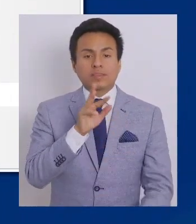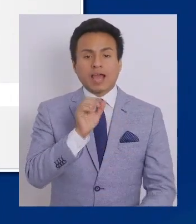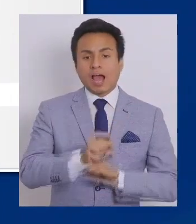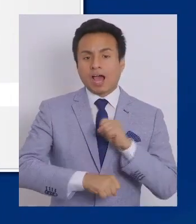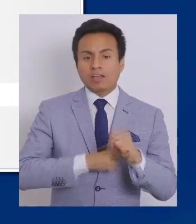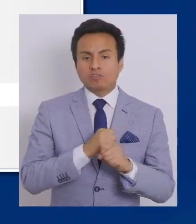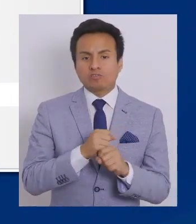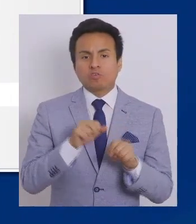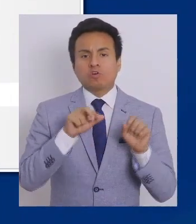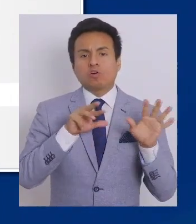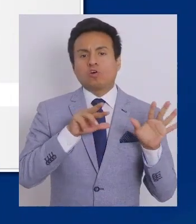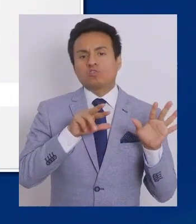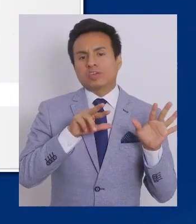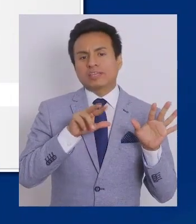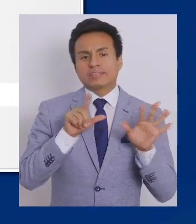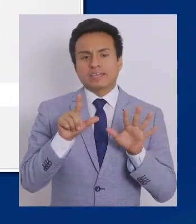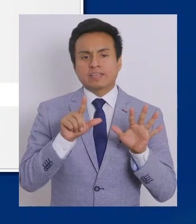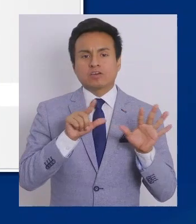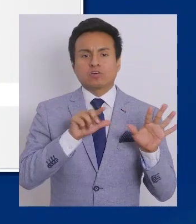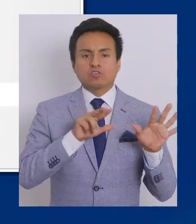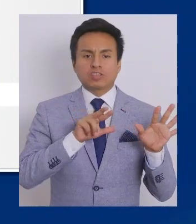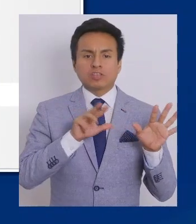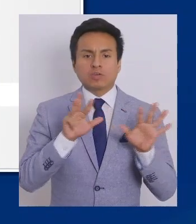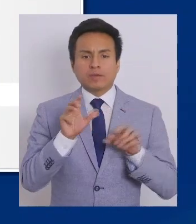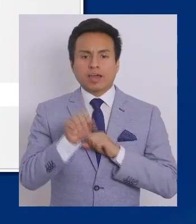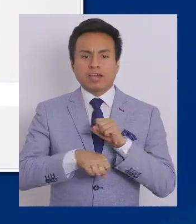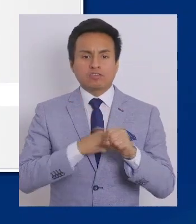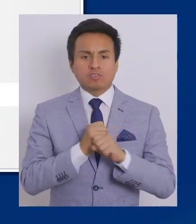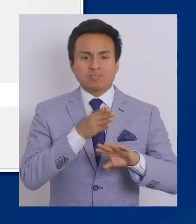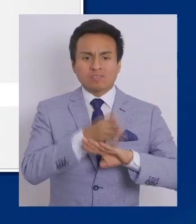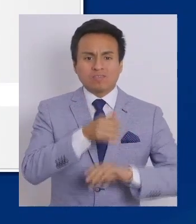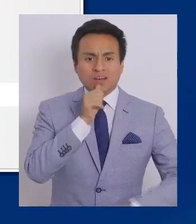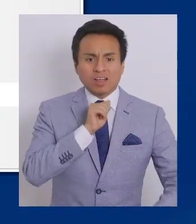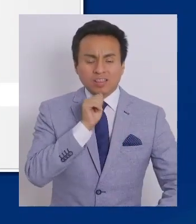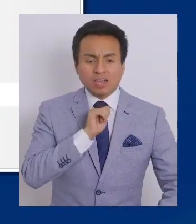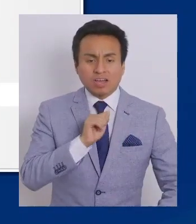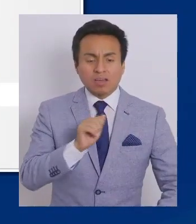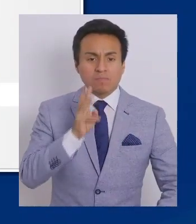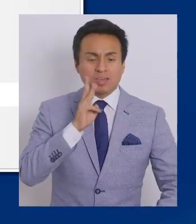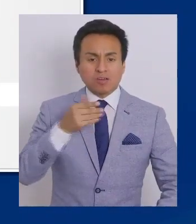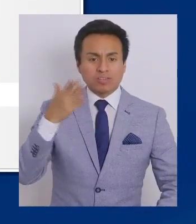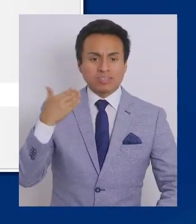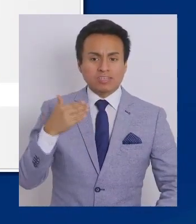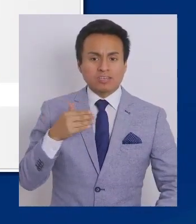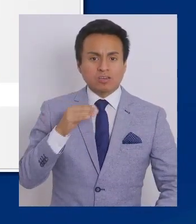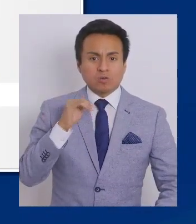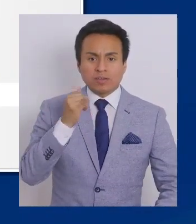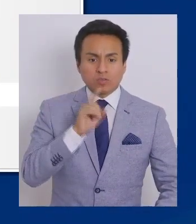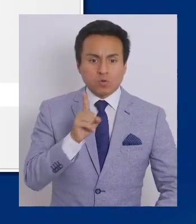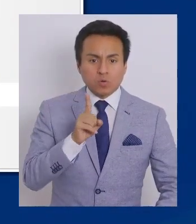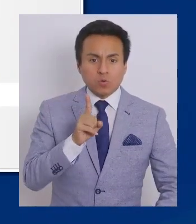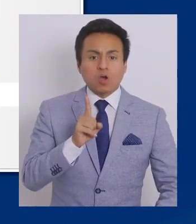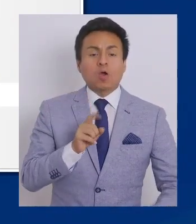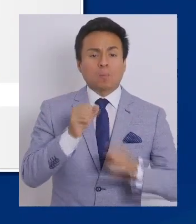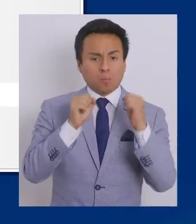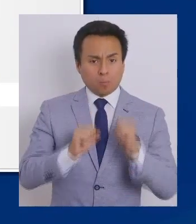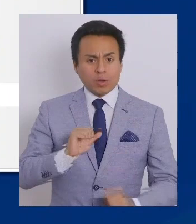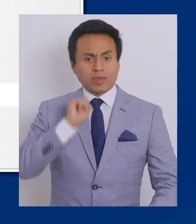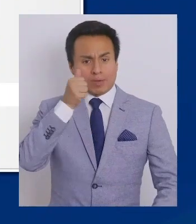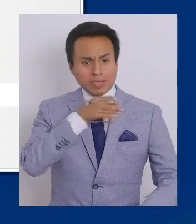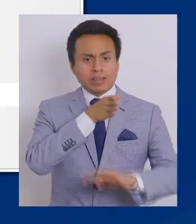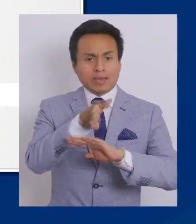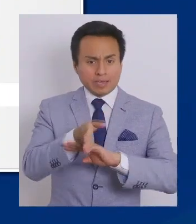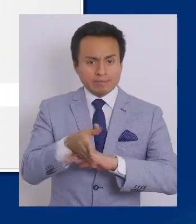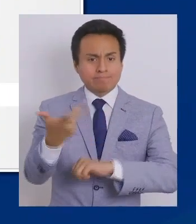87 89 años y más no alcanzó a vacunarse ni el miércoles ni el jueves puede vacunarse mañana